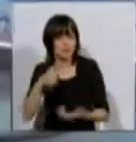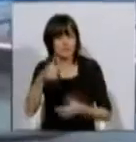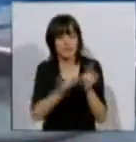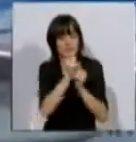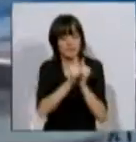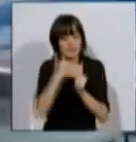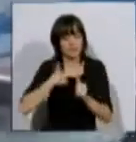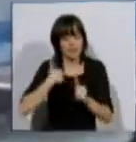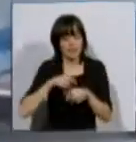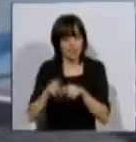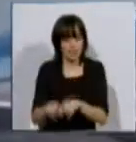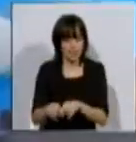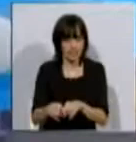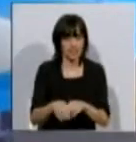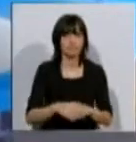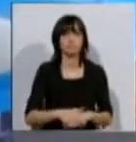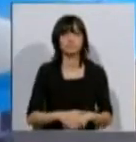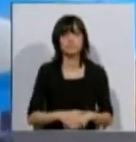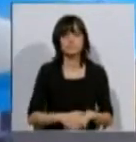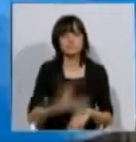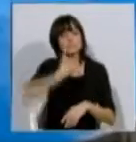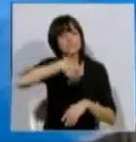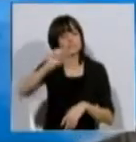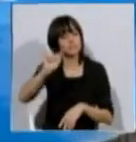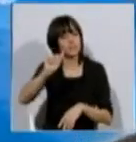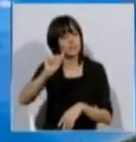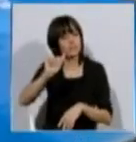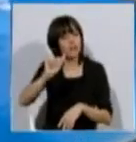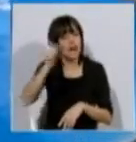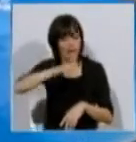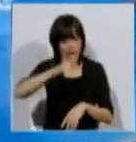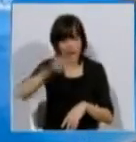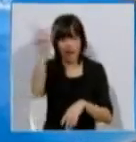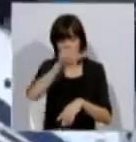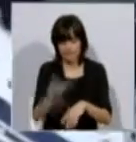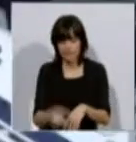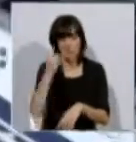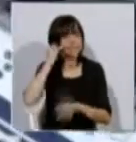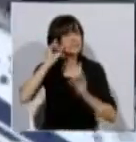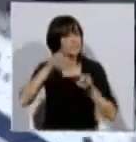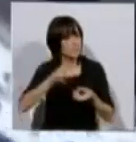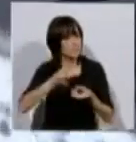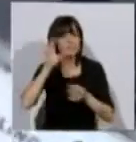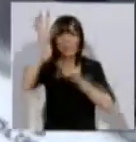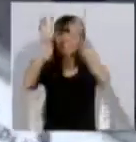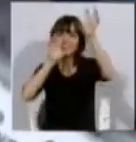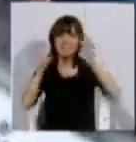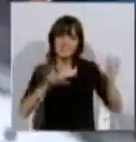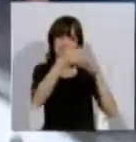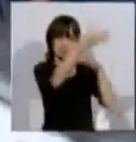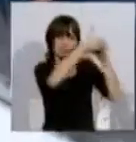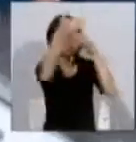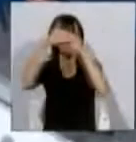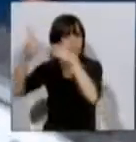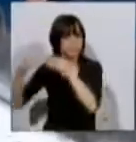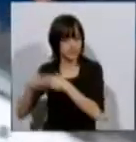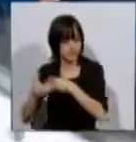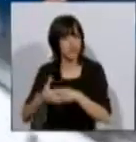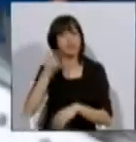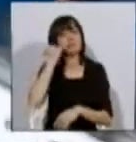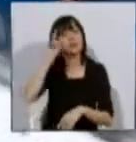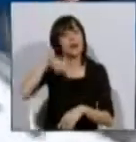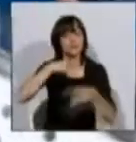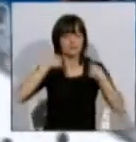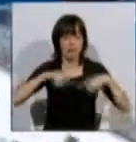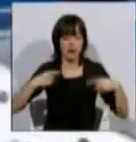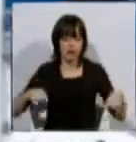bandera está transportando, no solamente aquí en el país, sino también en la región. Y otra de las razones por las